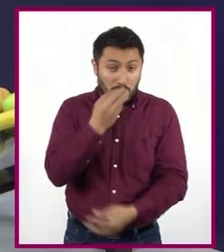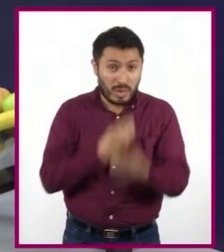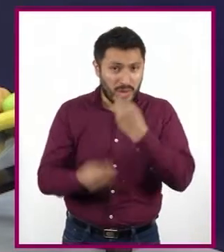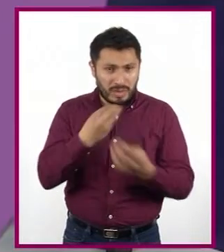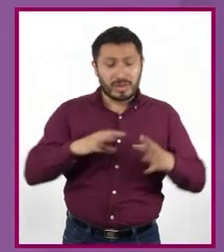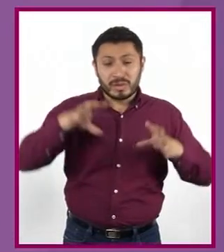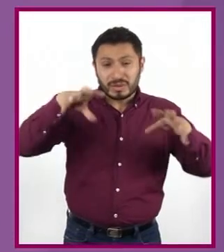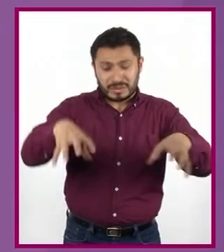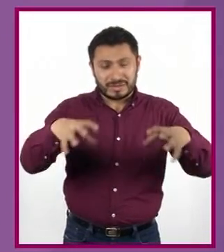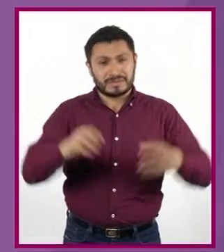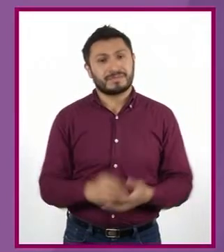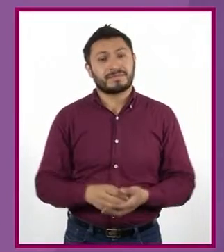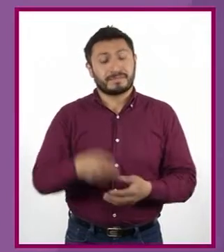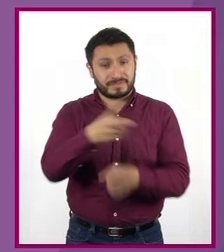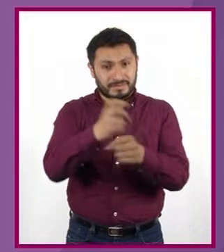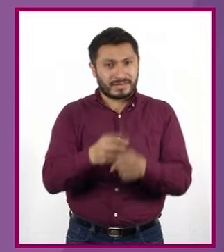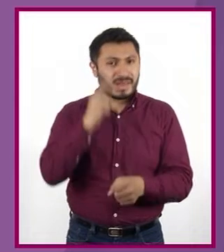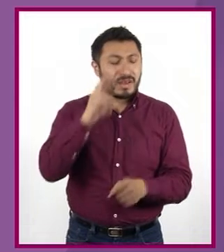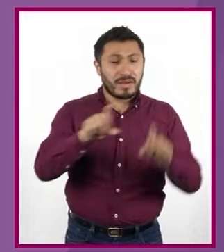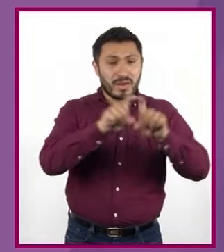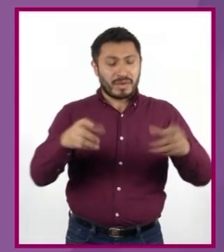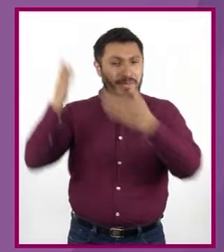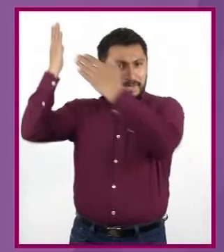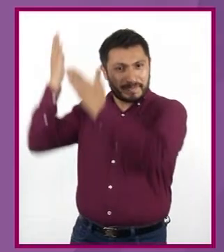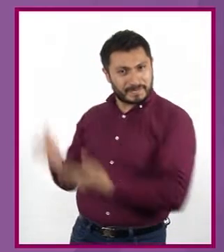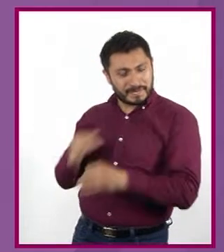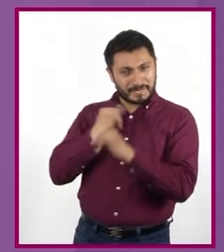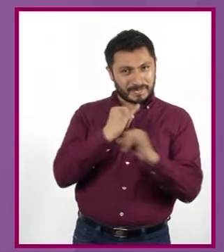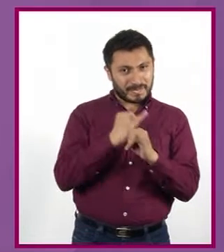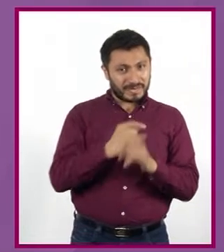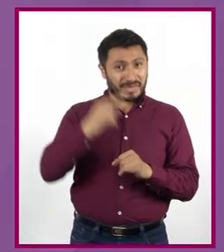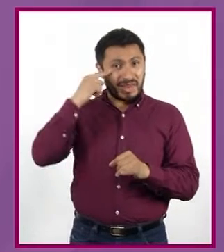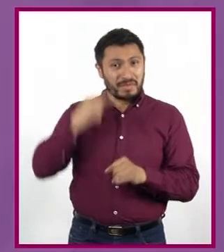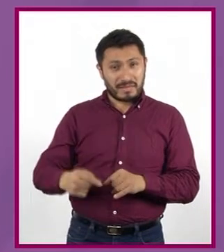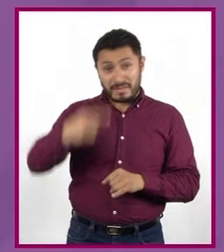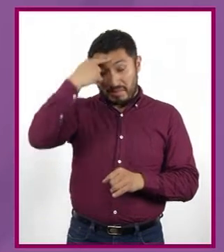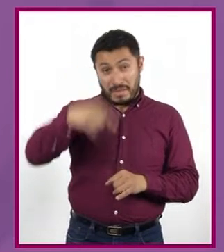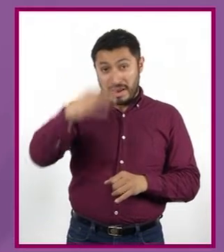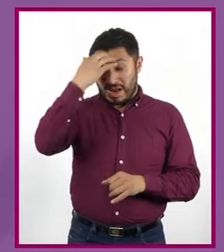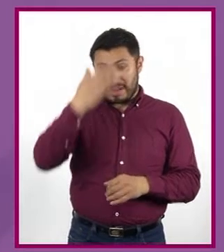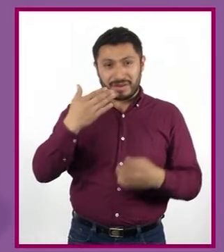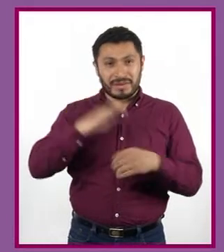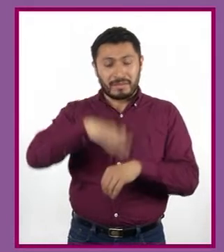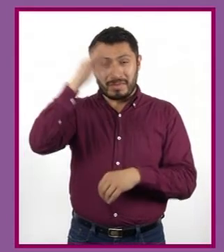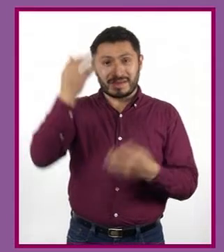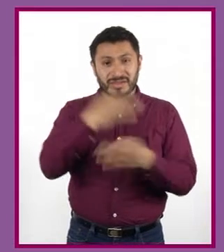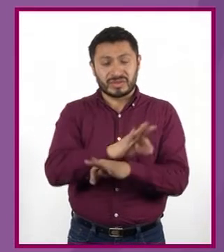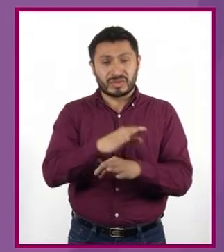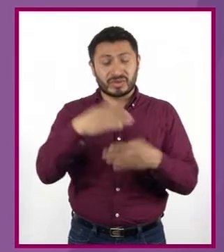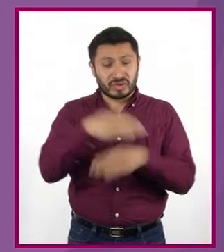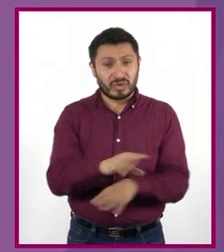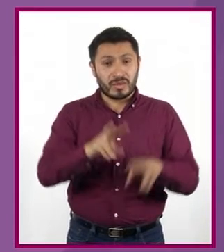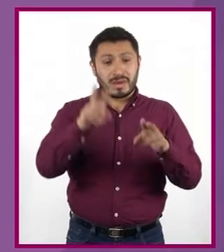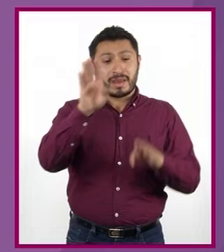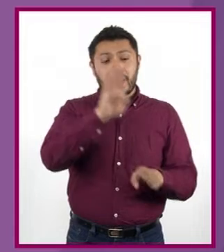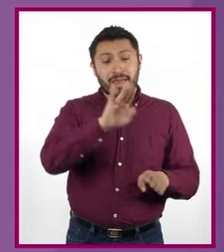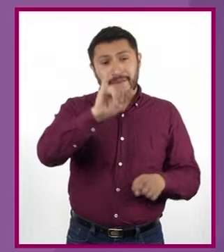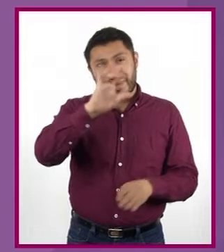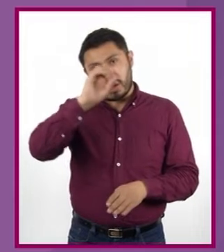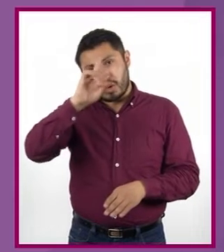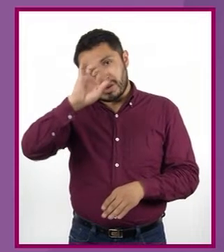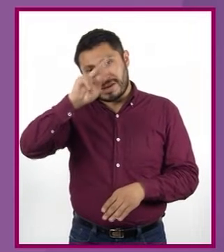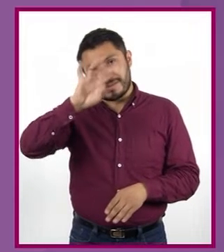consumir. Les invitamos a visitar estas páginas web para conocer más sobre la biodiversidad y la alimentación